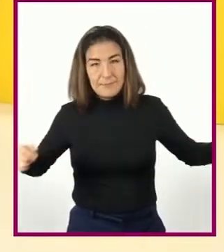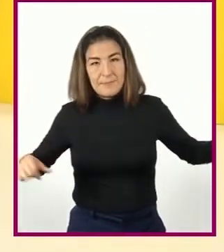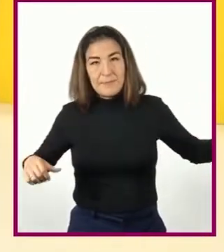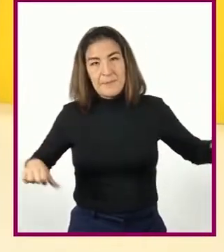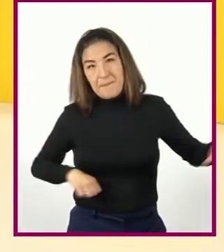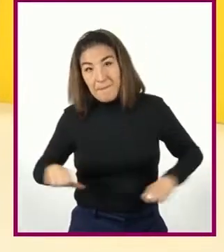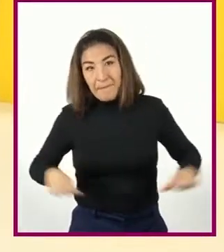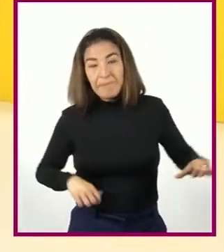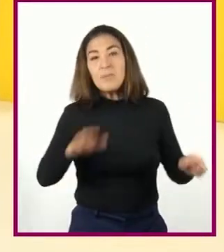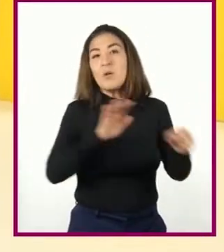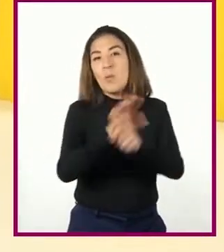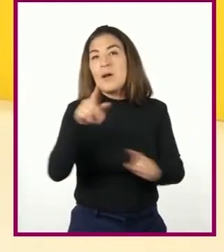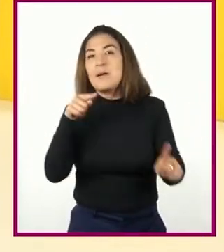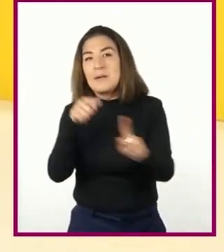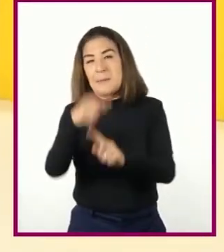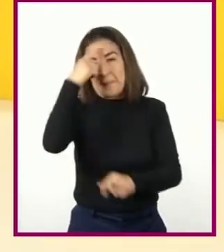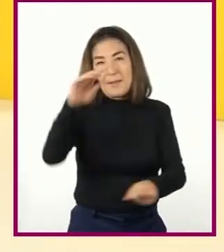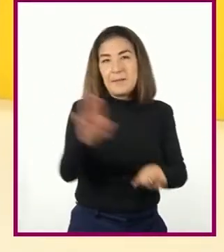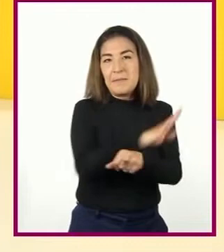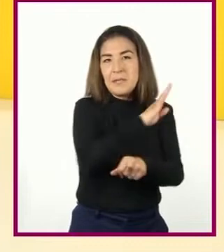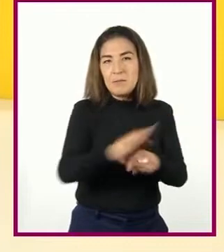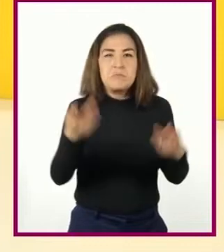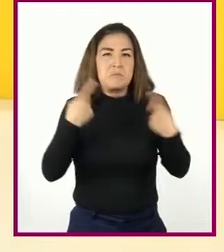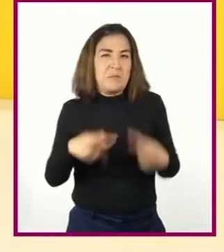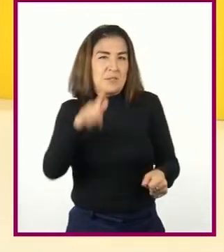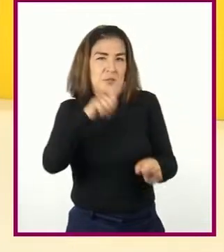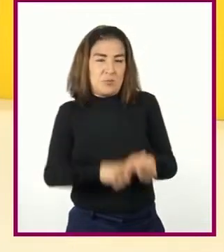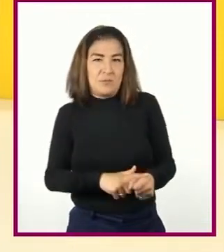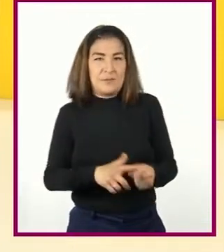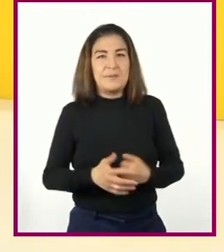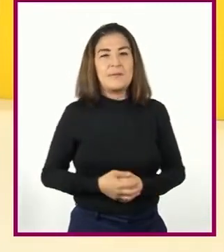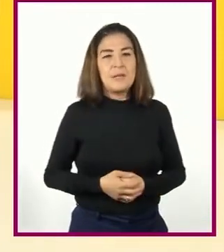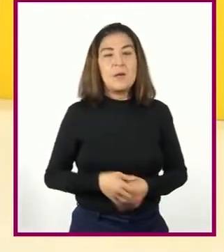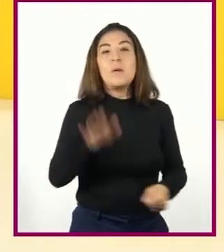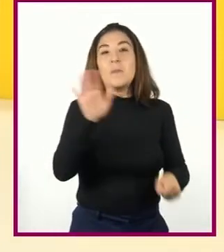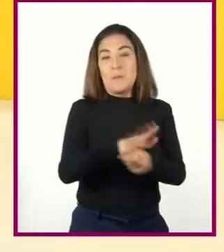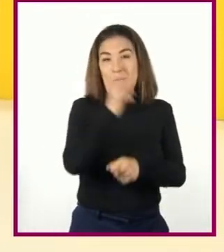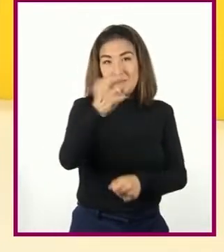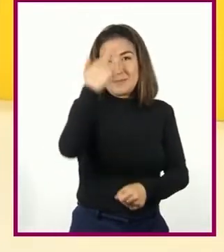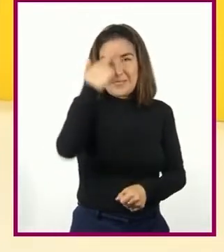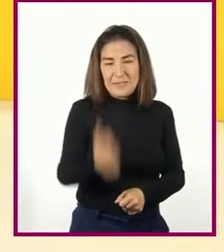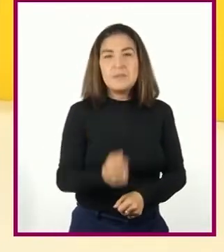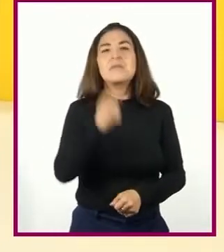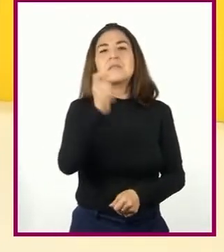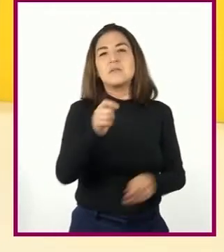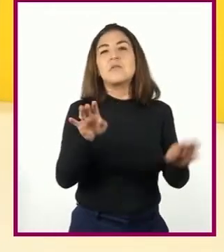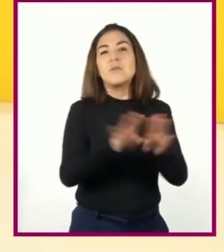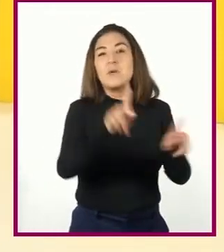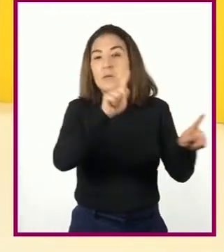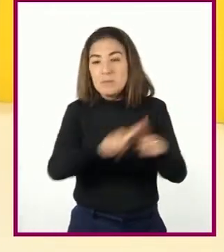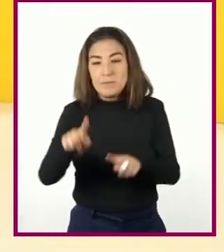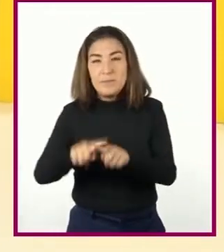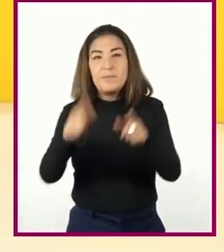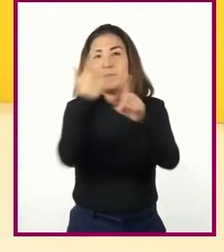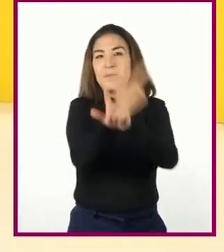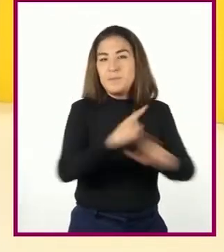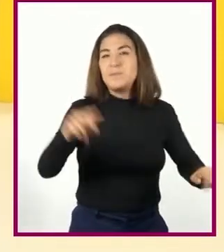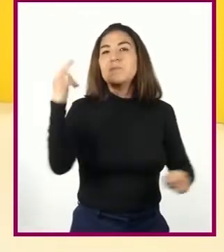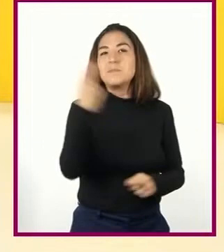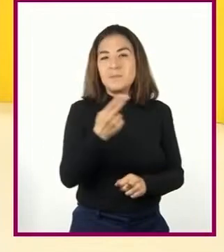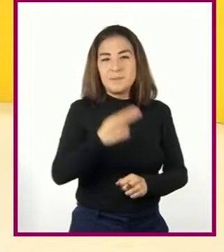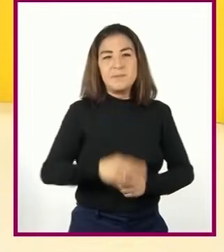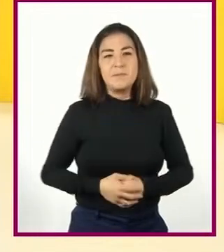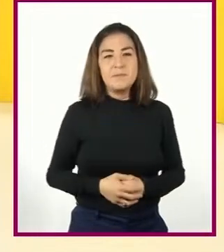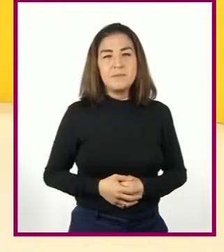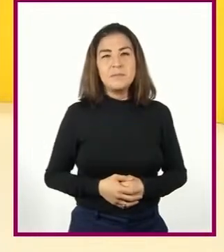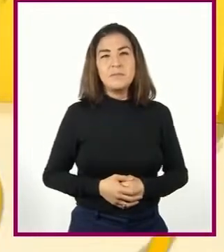se concrete una acción que nos beneficie como personas. Por esto, el ejercicio de la libertad requiere necesariamente